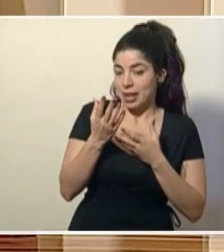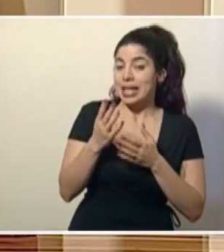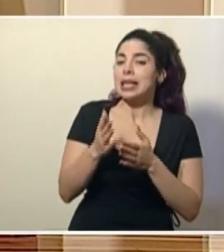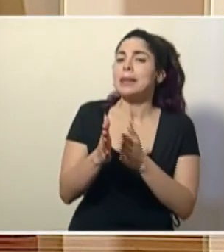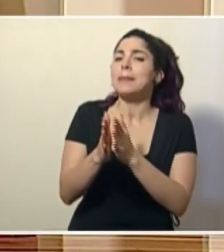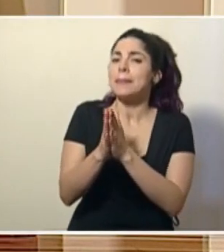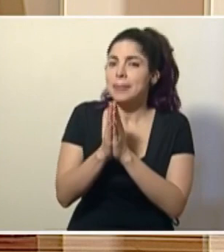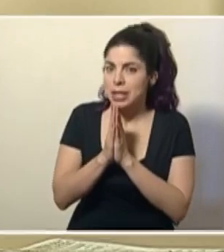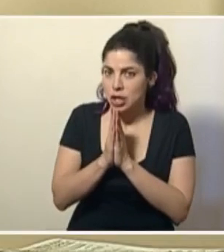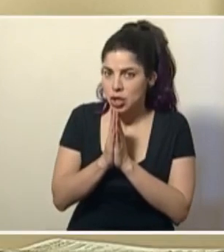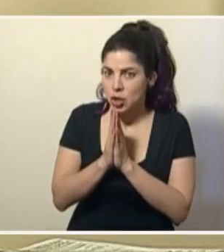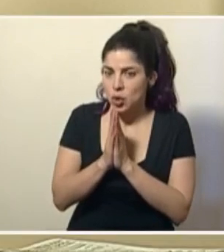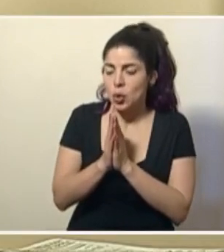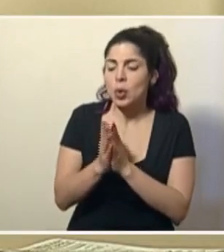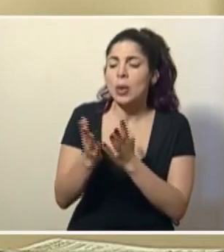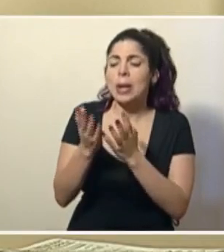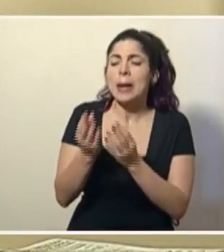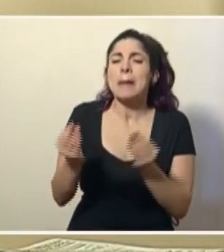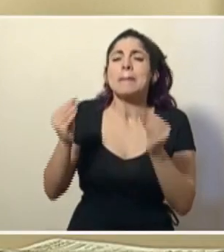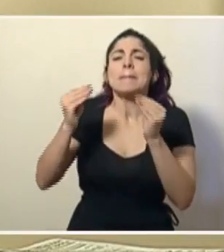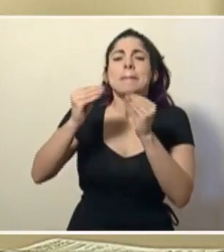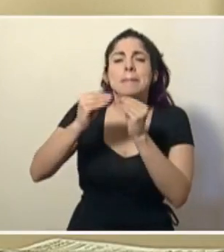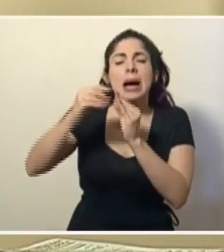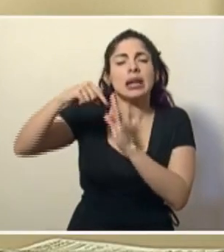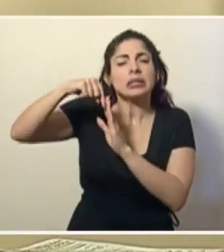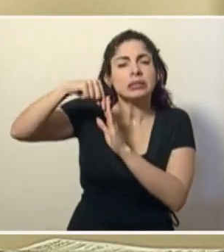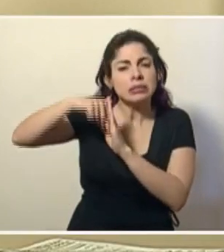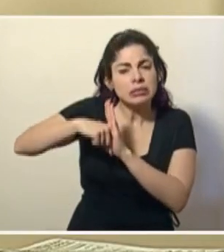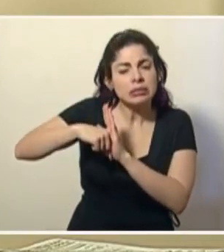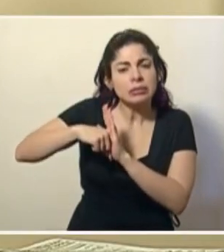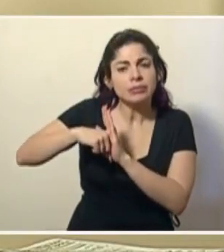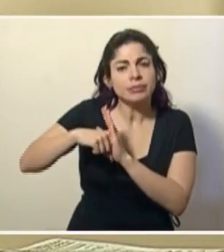se pidió que queríamos algo más